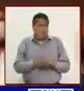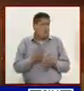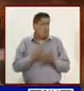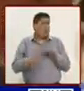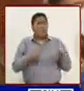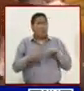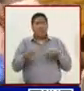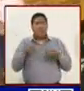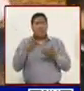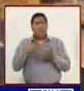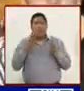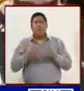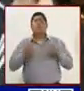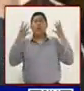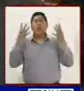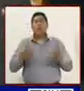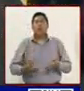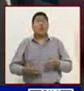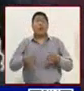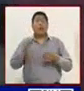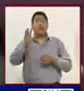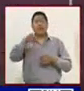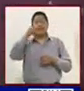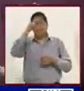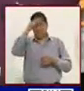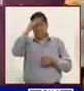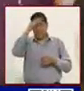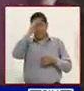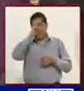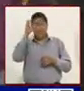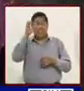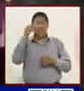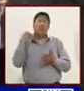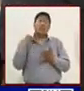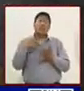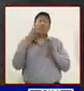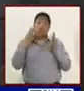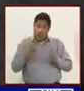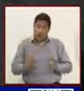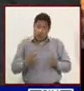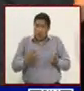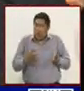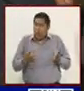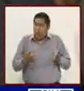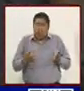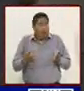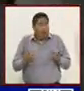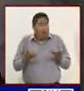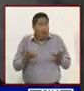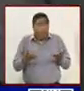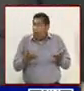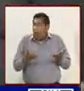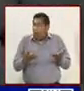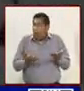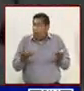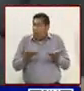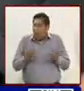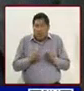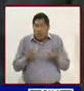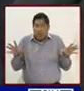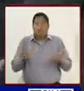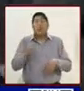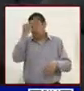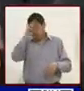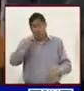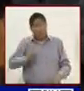pasar con los estudiantes? ¿Cuántos alumnos son? Son 700 alumnos que no sabemos a qué colegios van a ir, ya que en